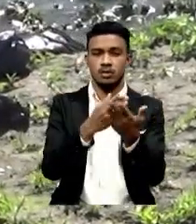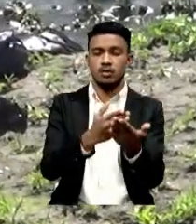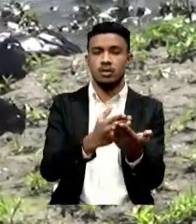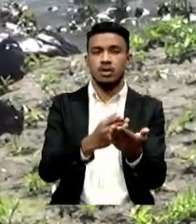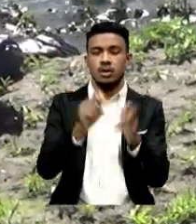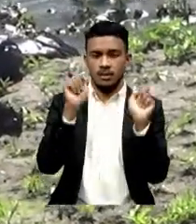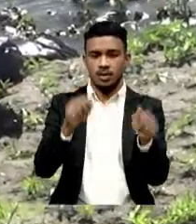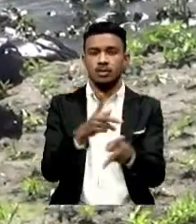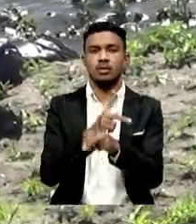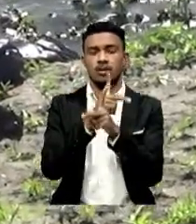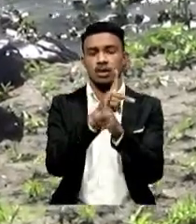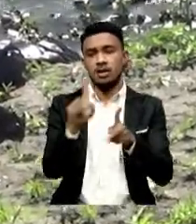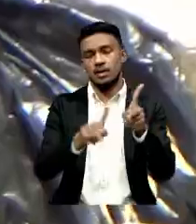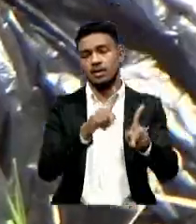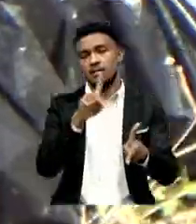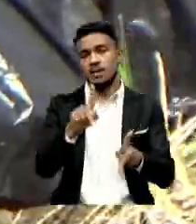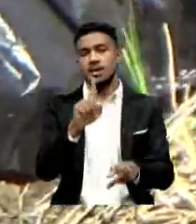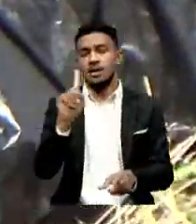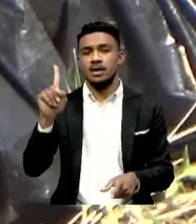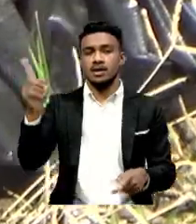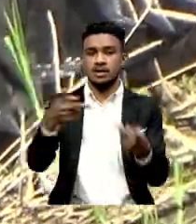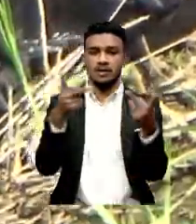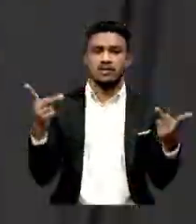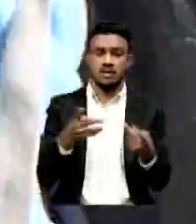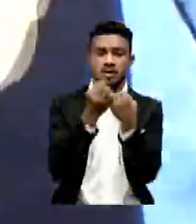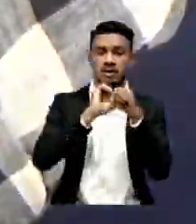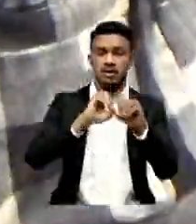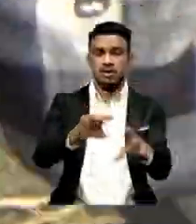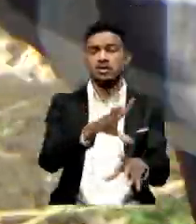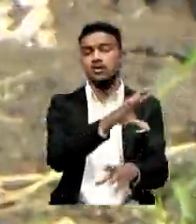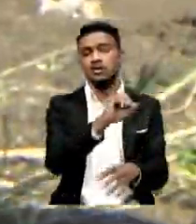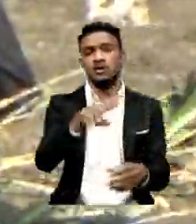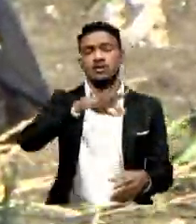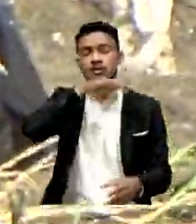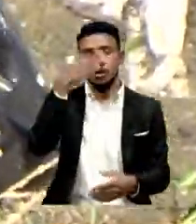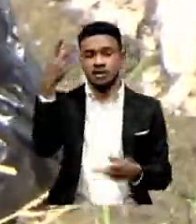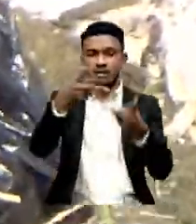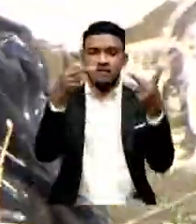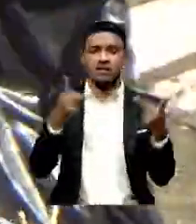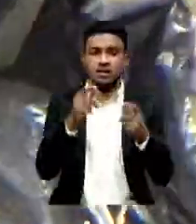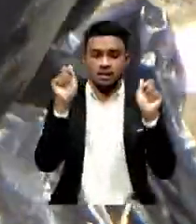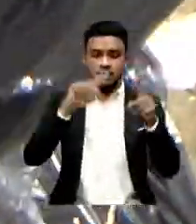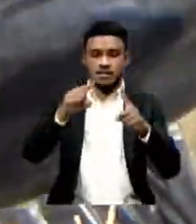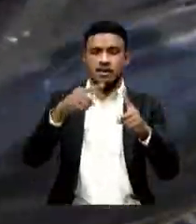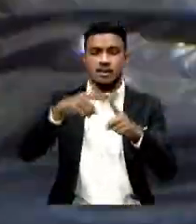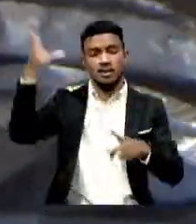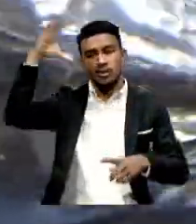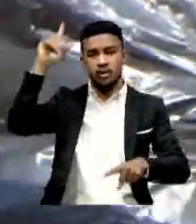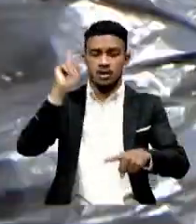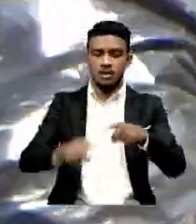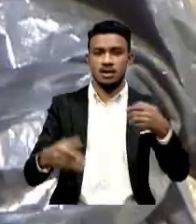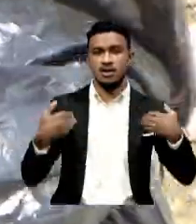cuidado ambiente iha idak nia bairu liu liu hatene soe lixo iha nia fatin nune ben hira udan monurai la bele